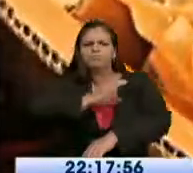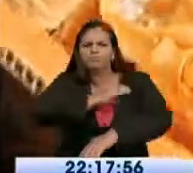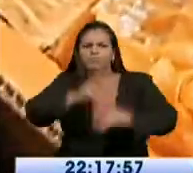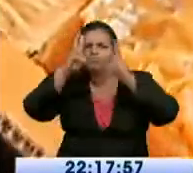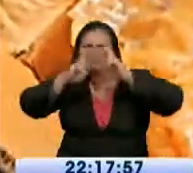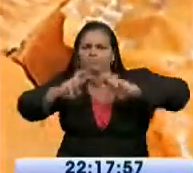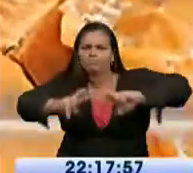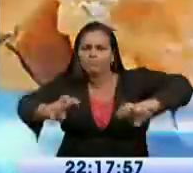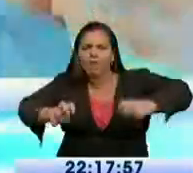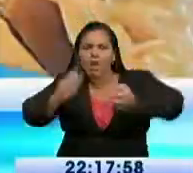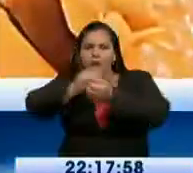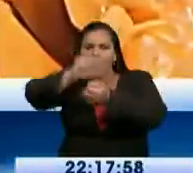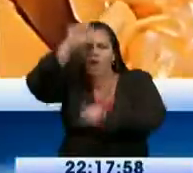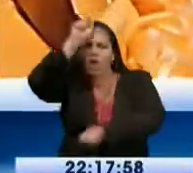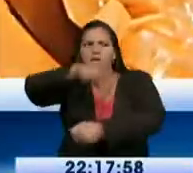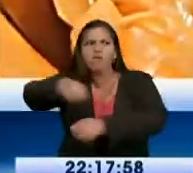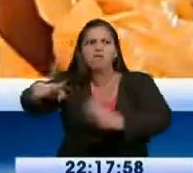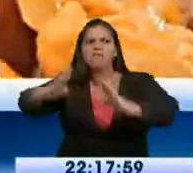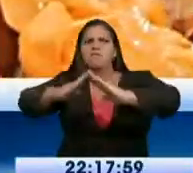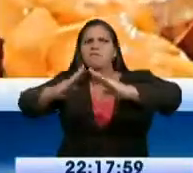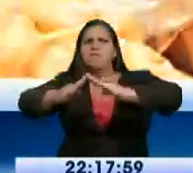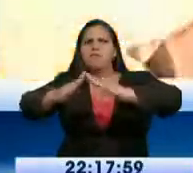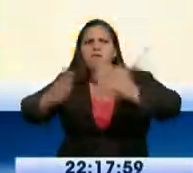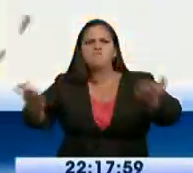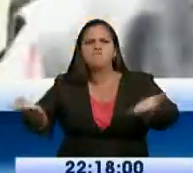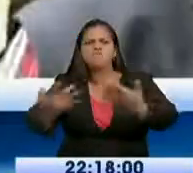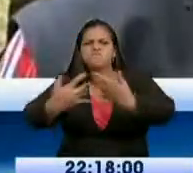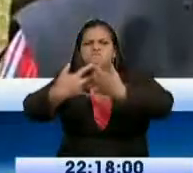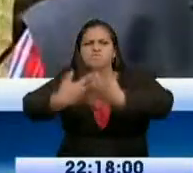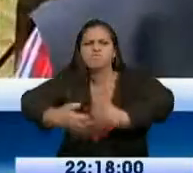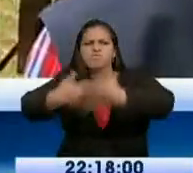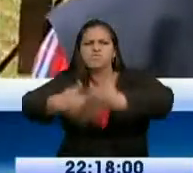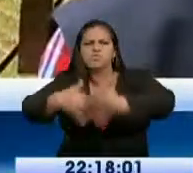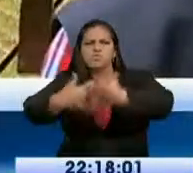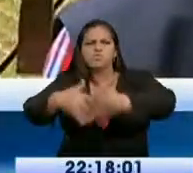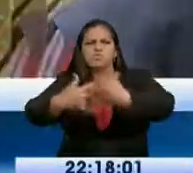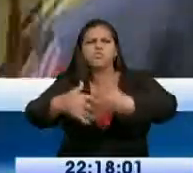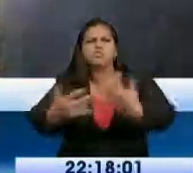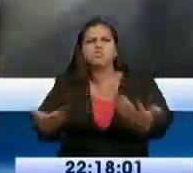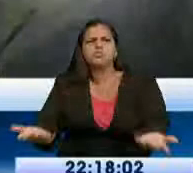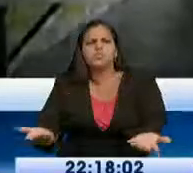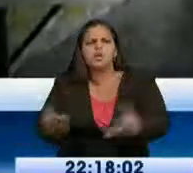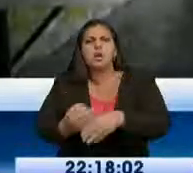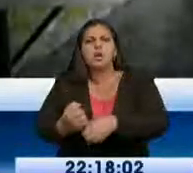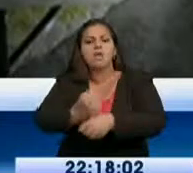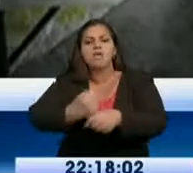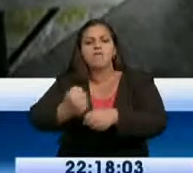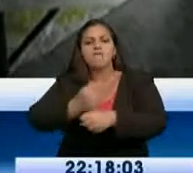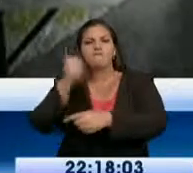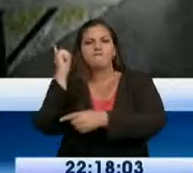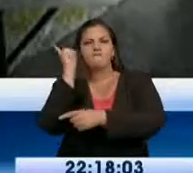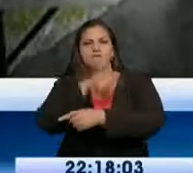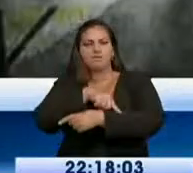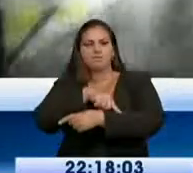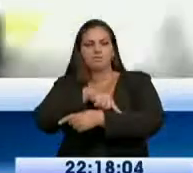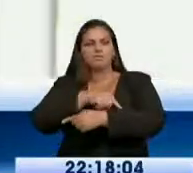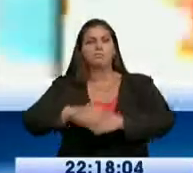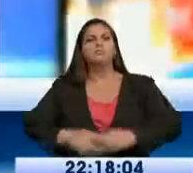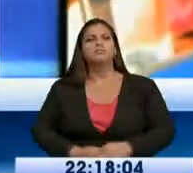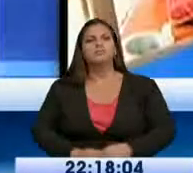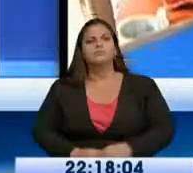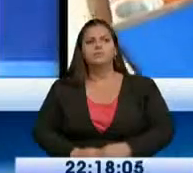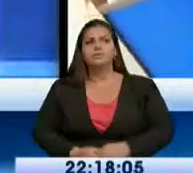Durán funcionaba una envasadora clandestina de café. Se envasaba café de dudosa procedencia, entre ellos